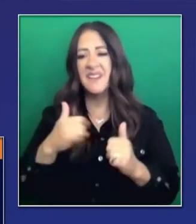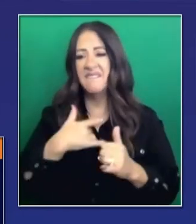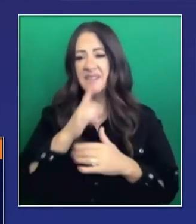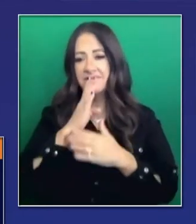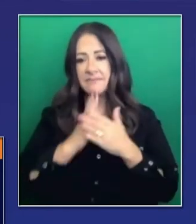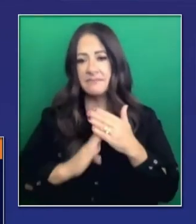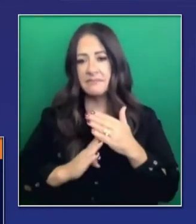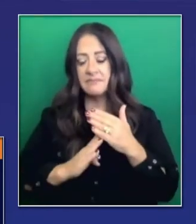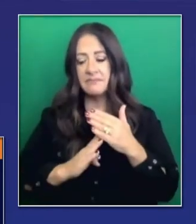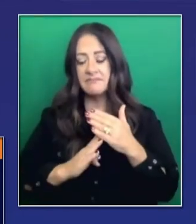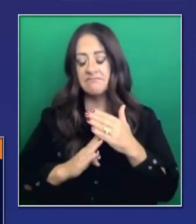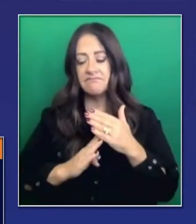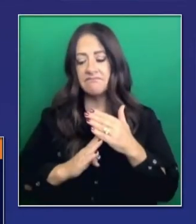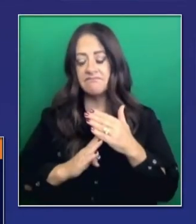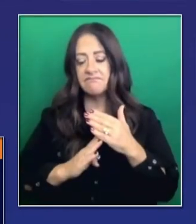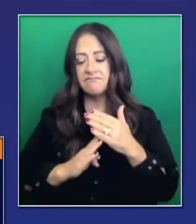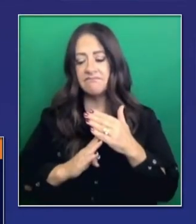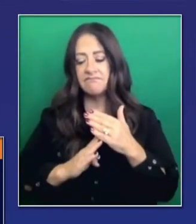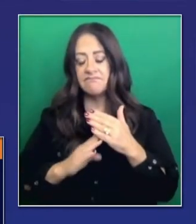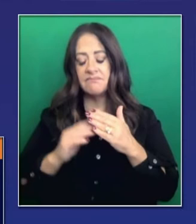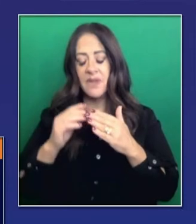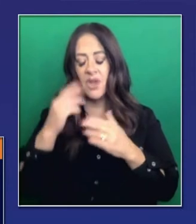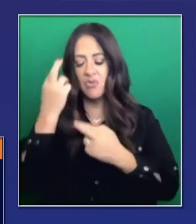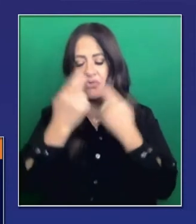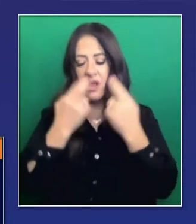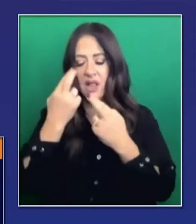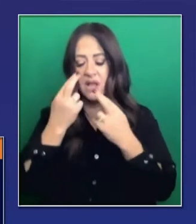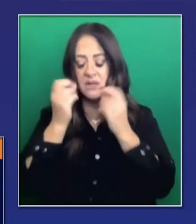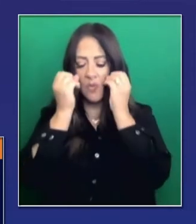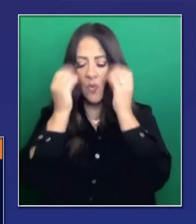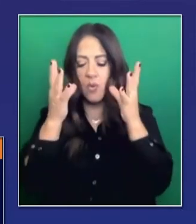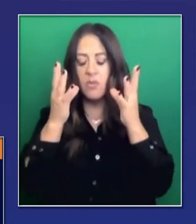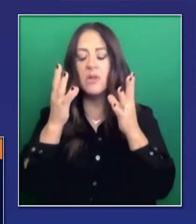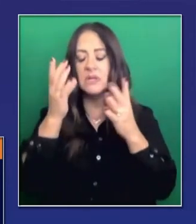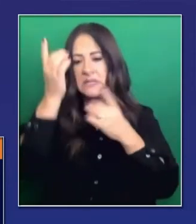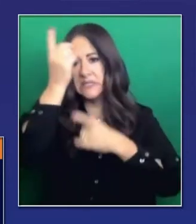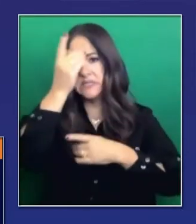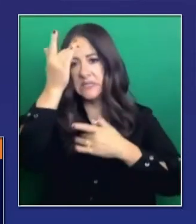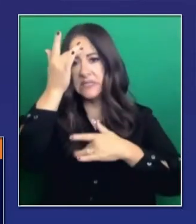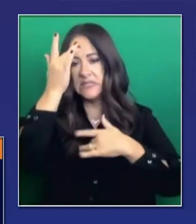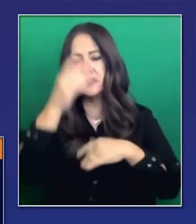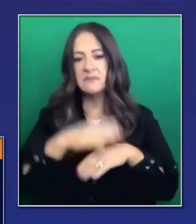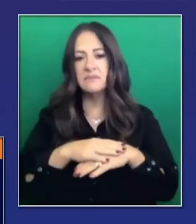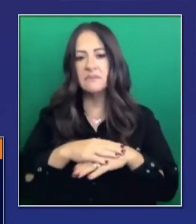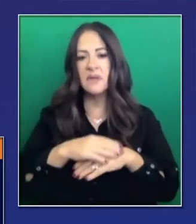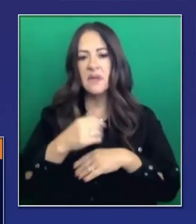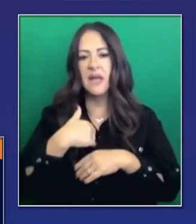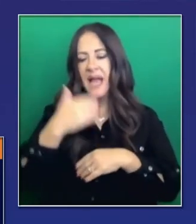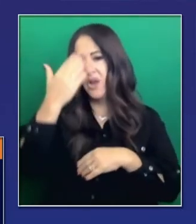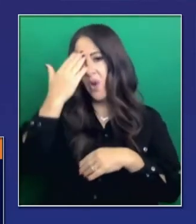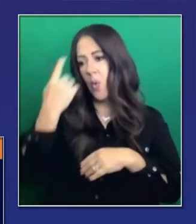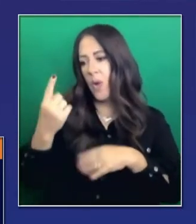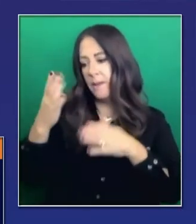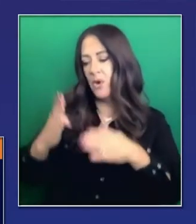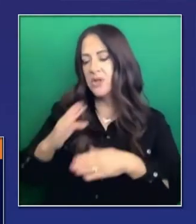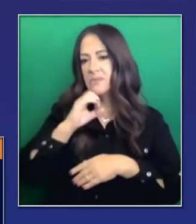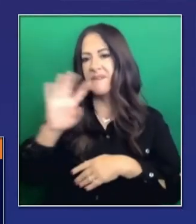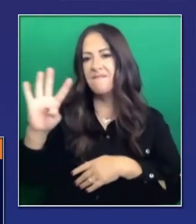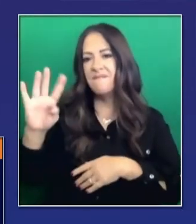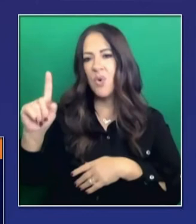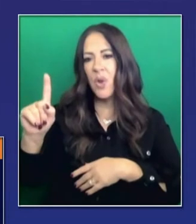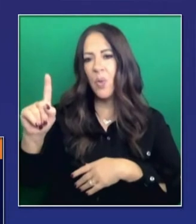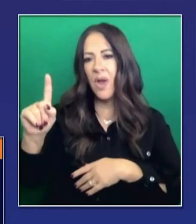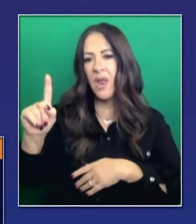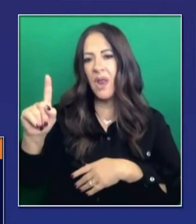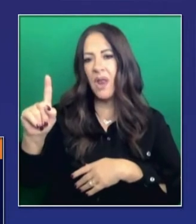Y son cifras muy sombrías. Cobró la vida de un hombre de 34 años de edad,